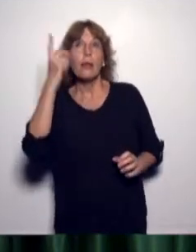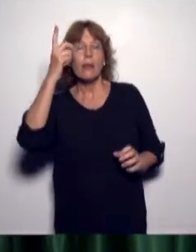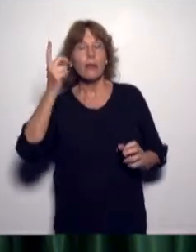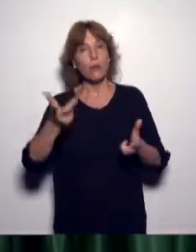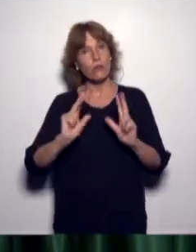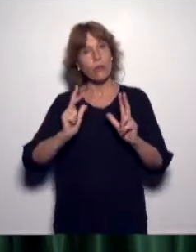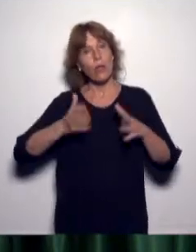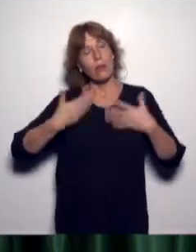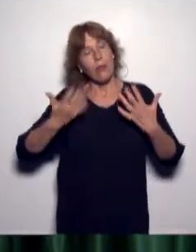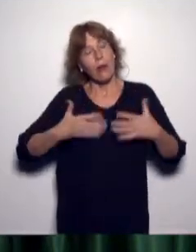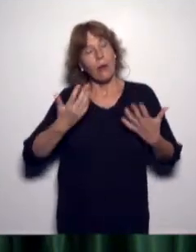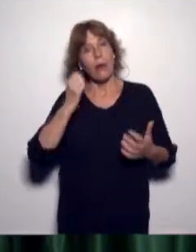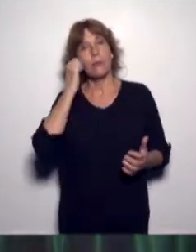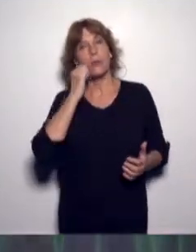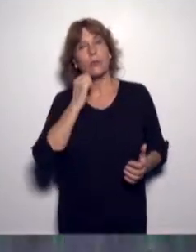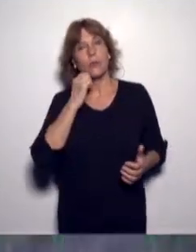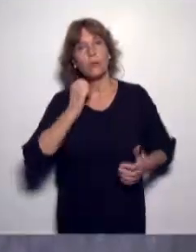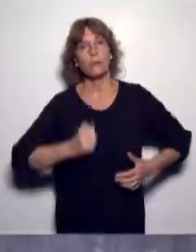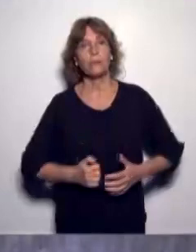Palabra de Dios.